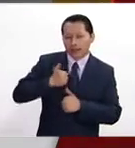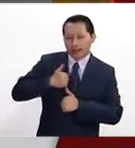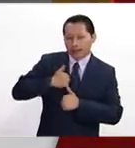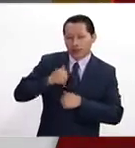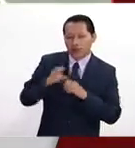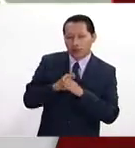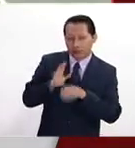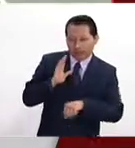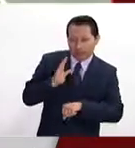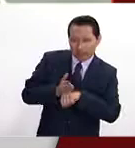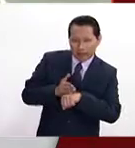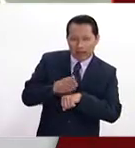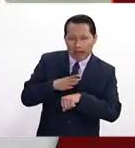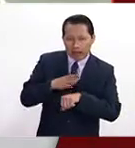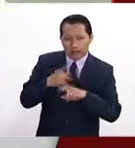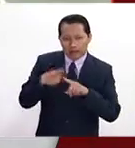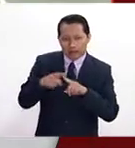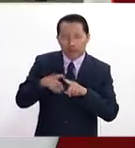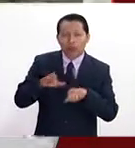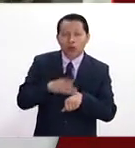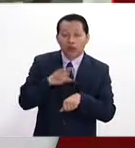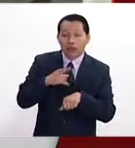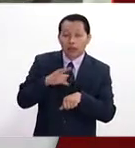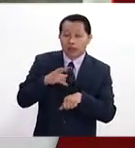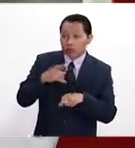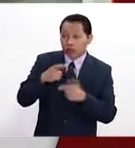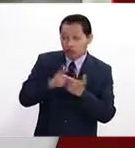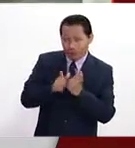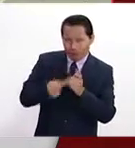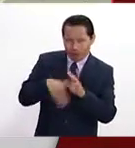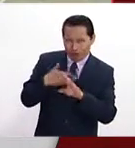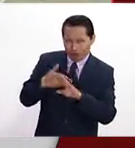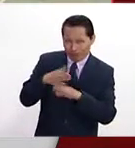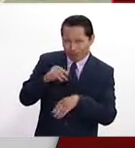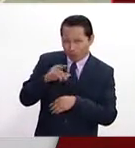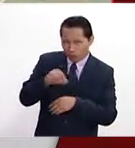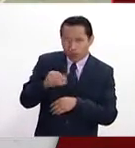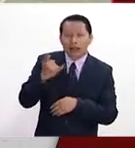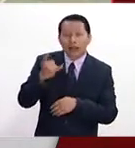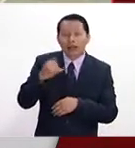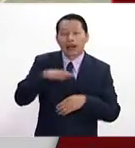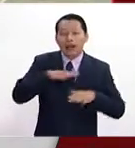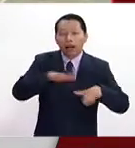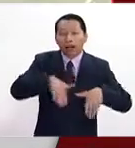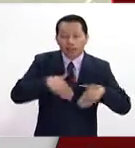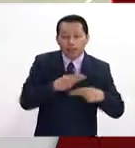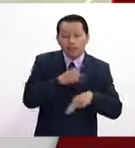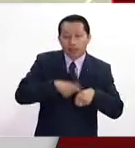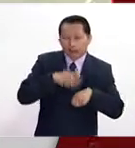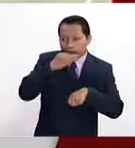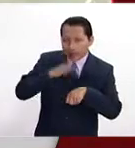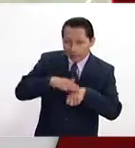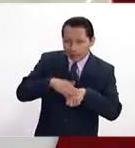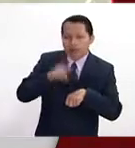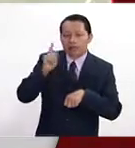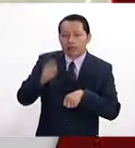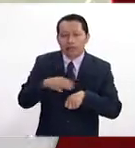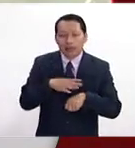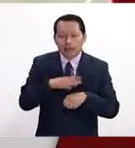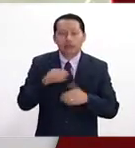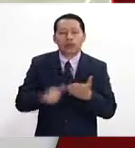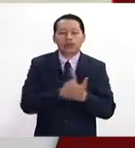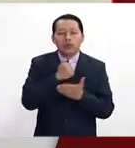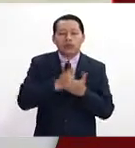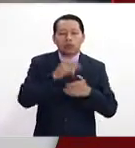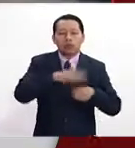siendo sancionados, que están siendo castigados por oponerse al régimen, y las llamadas de la Asamblea Nacional, la oposición, las llamadas de la